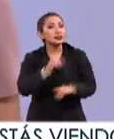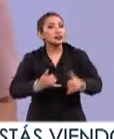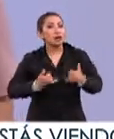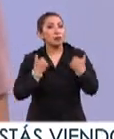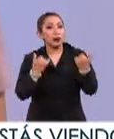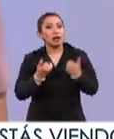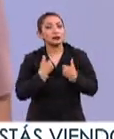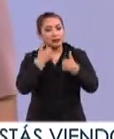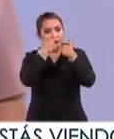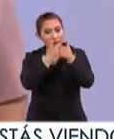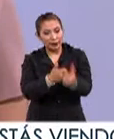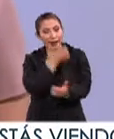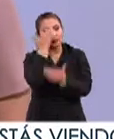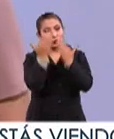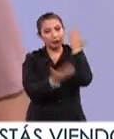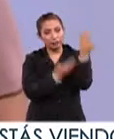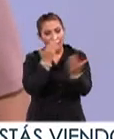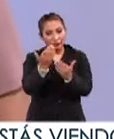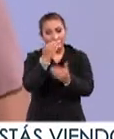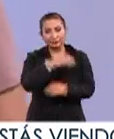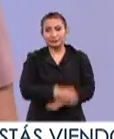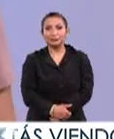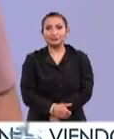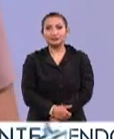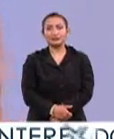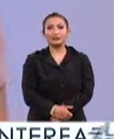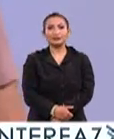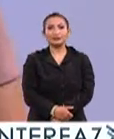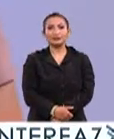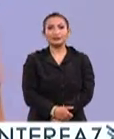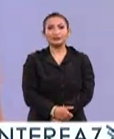jóvenes permanezcan en el mundo del conocimiento.